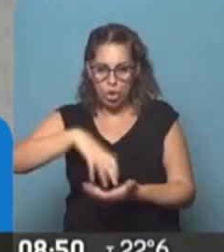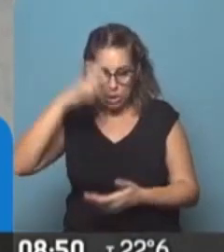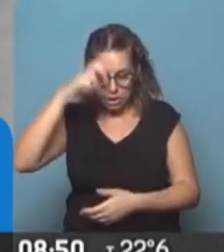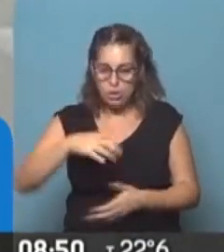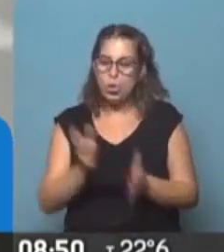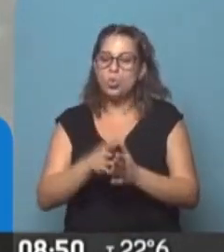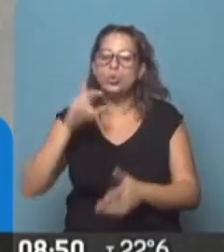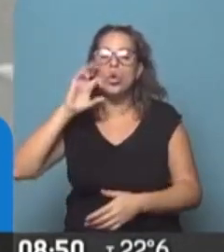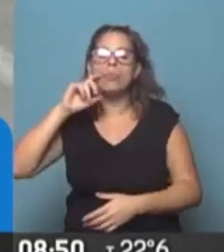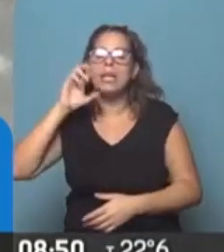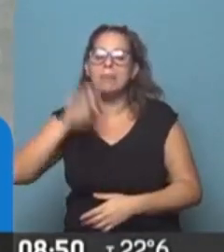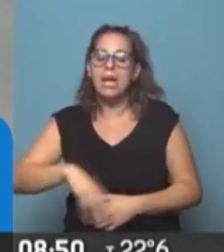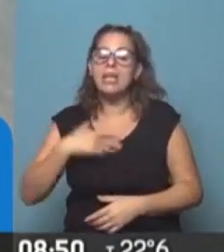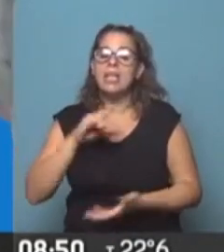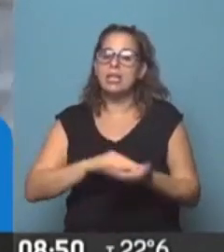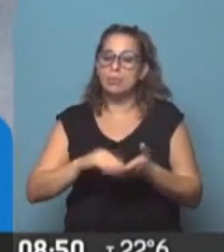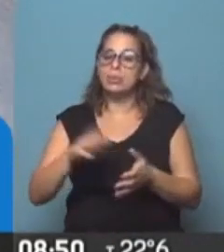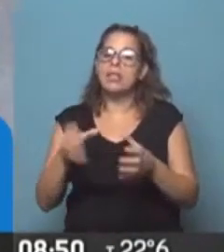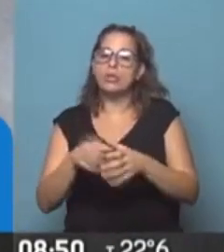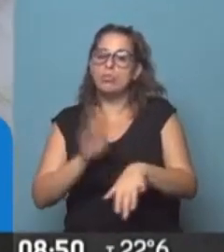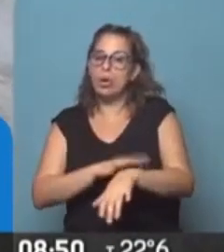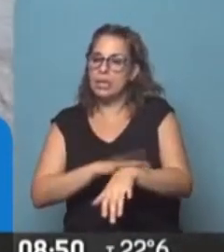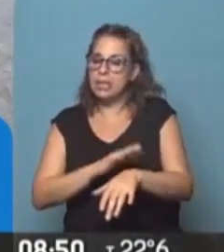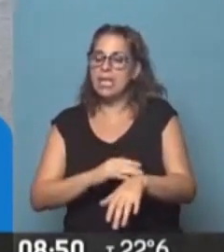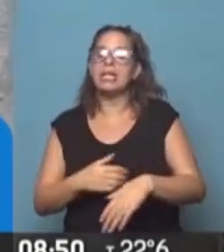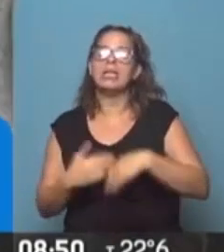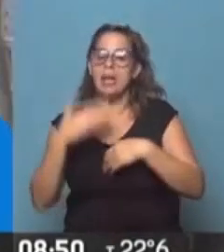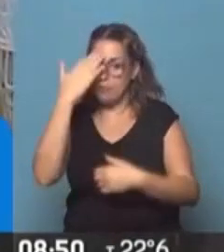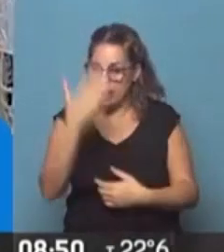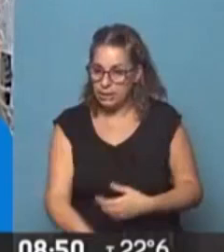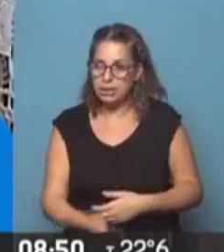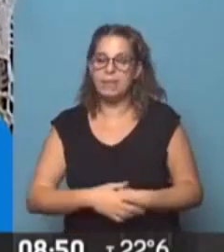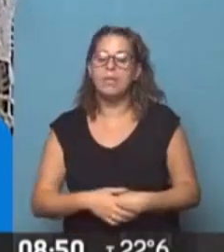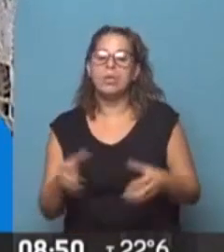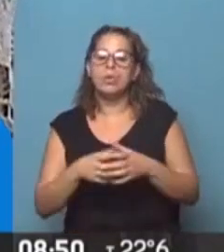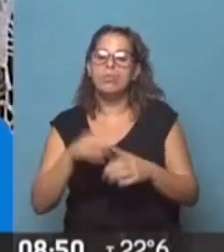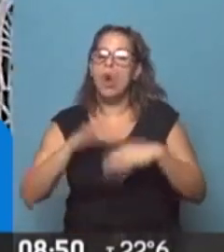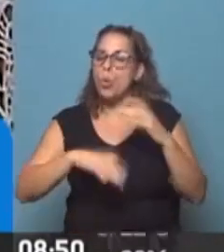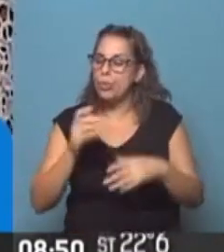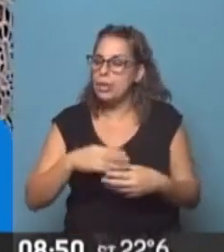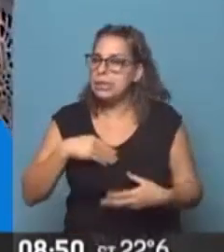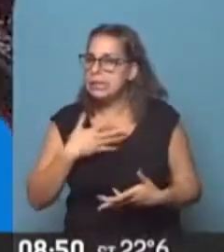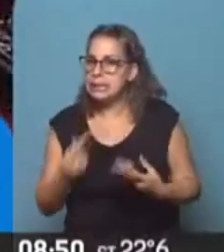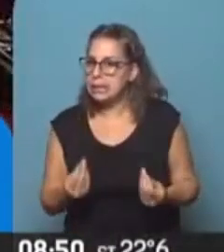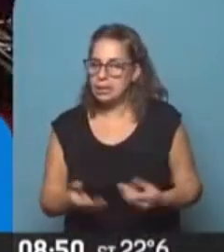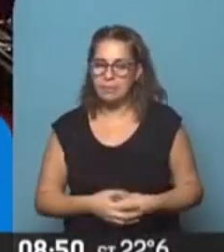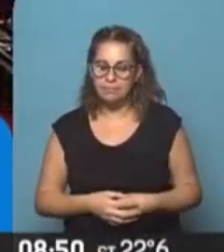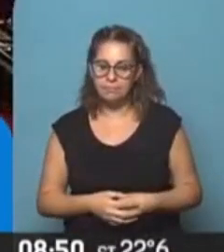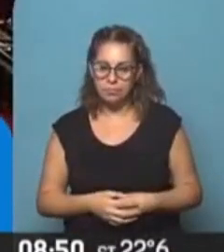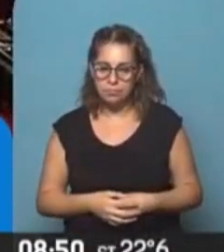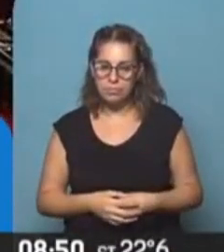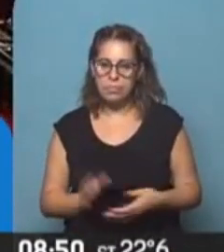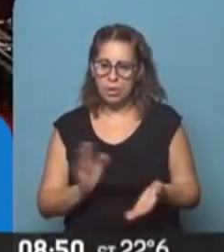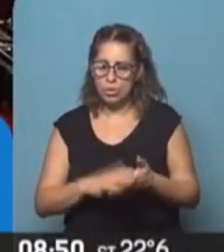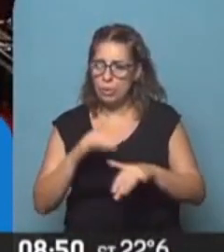Estamos junto a Romina del Plan, diputada del Frente de Izquierda, diputada del Partido Obrero. Diputada, ¿expectativas hay en torno